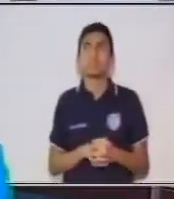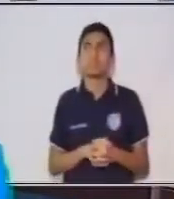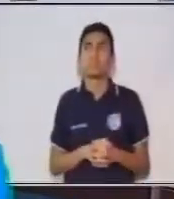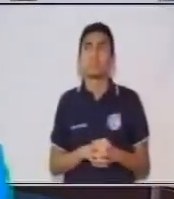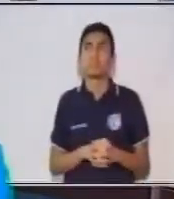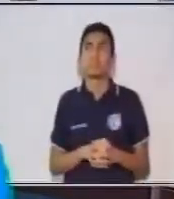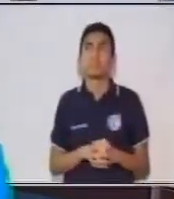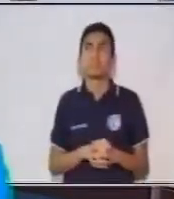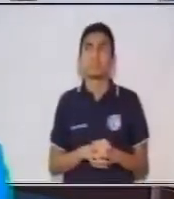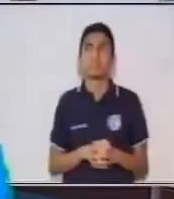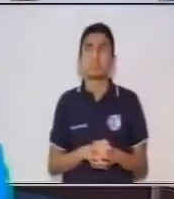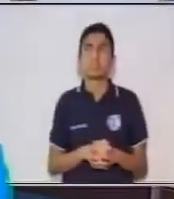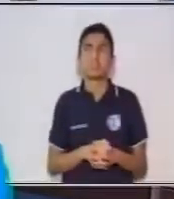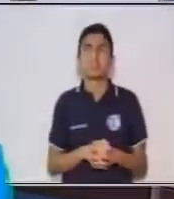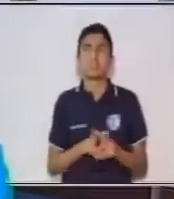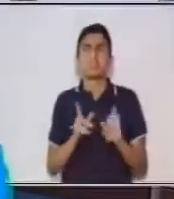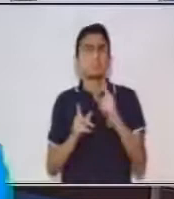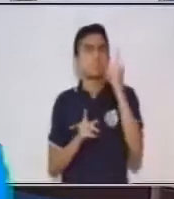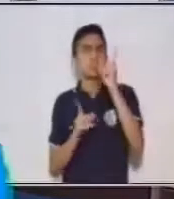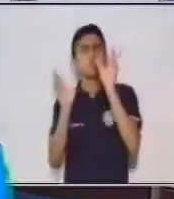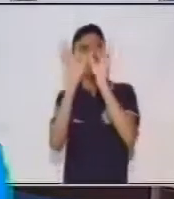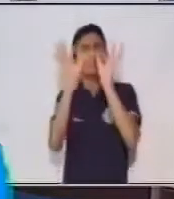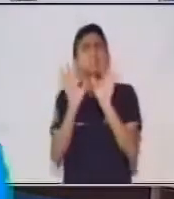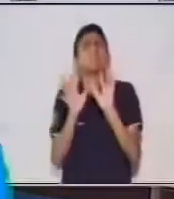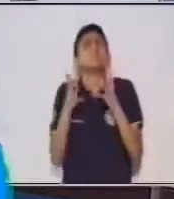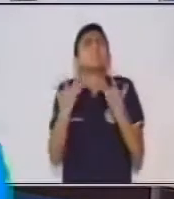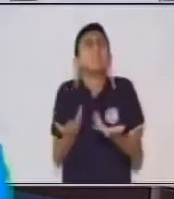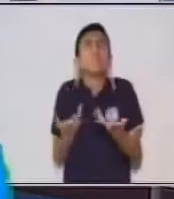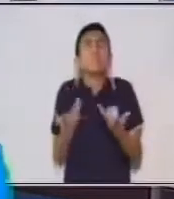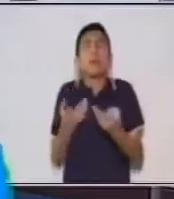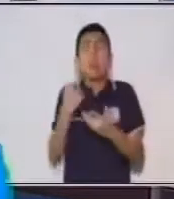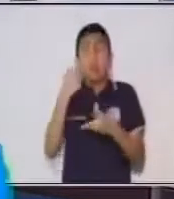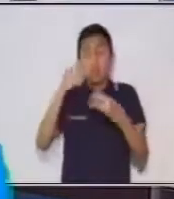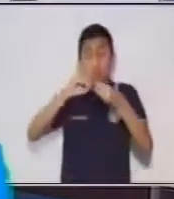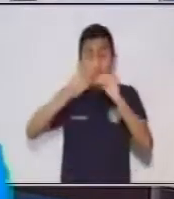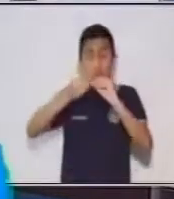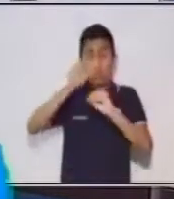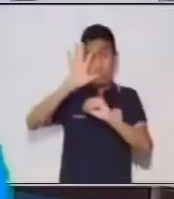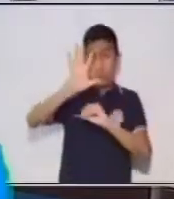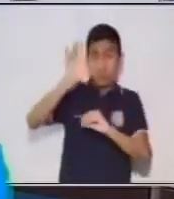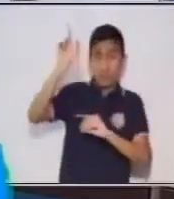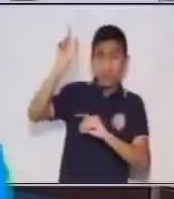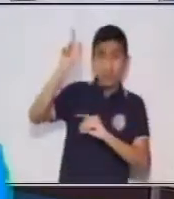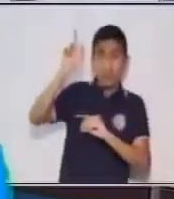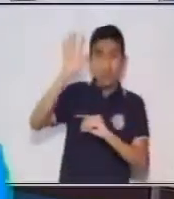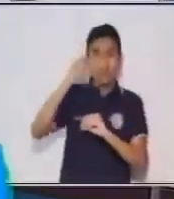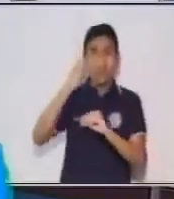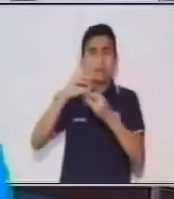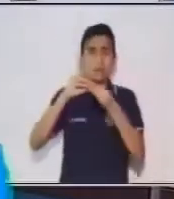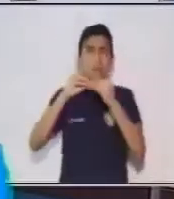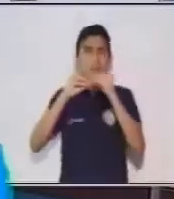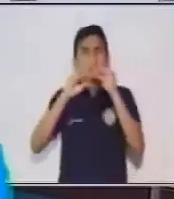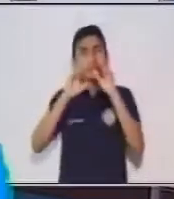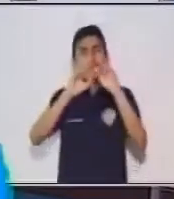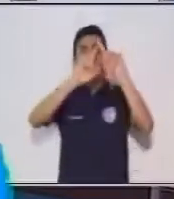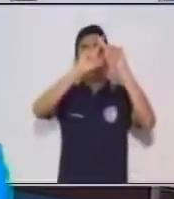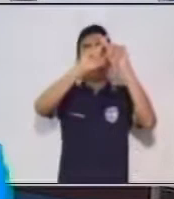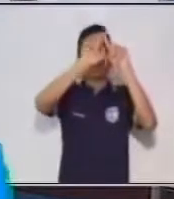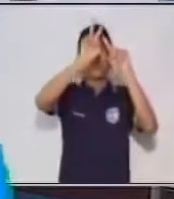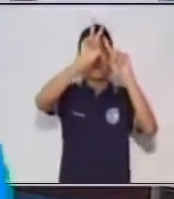de esta forma porque el 5 es esta b